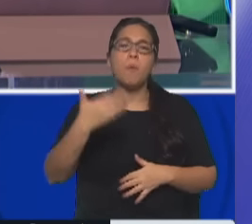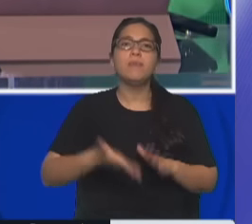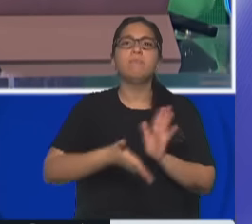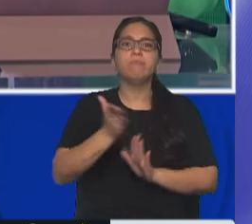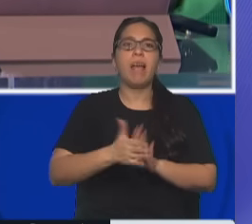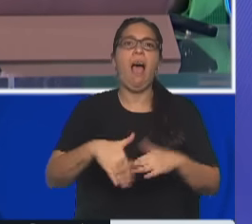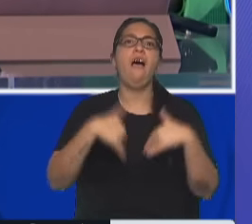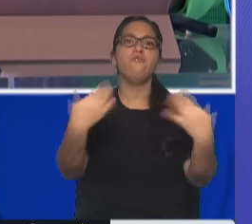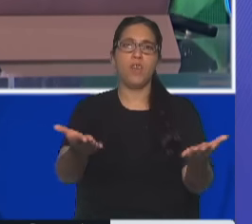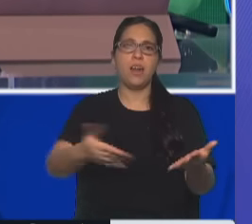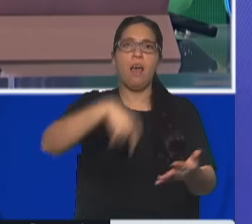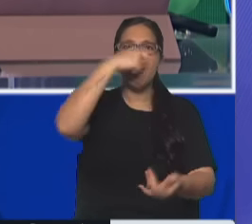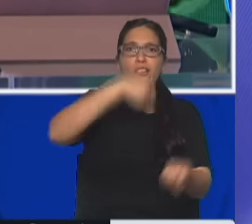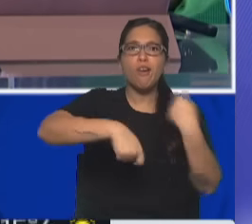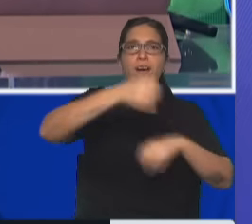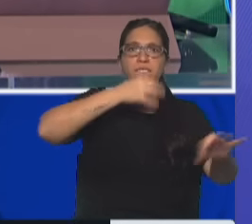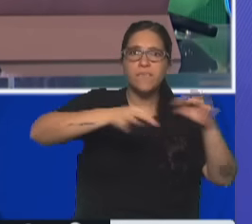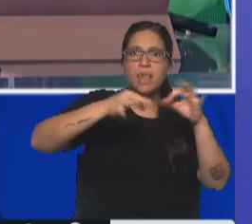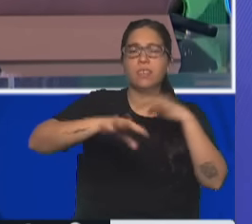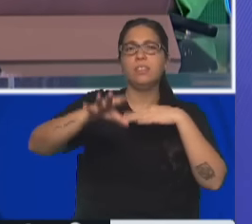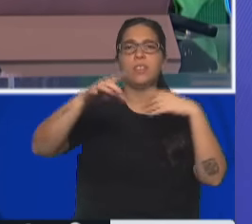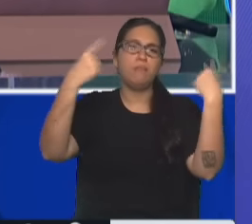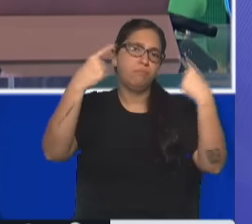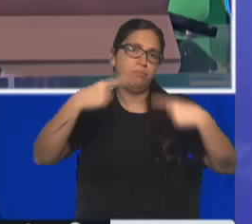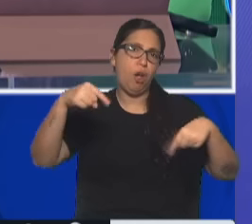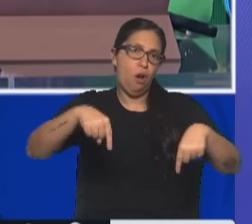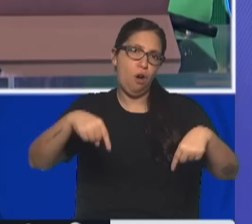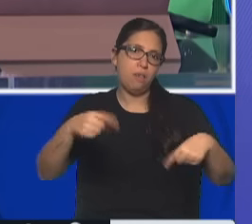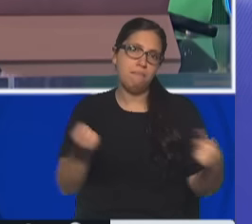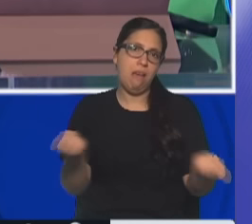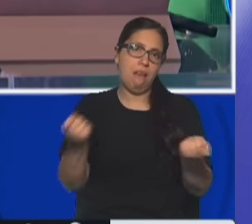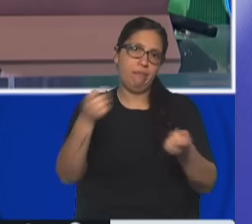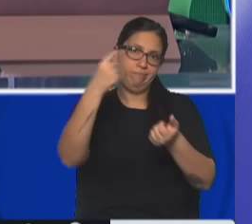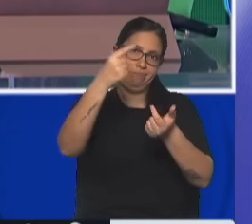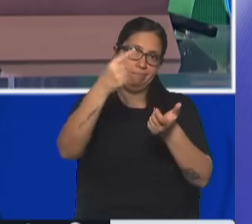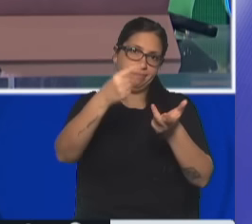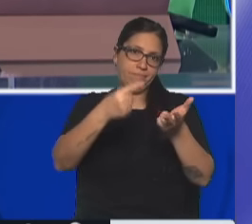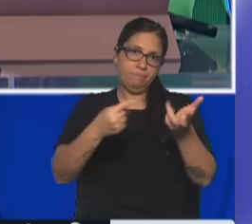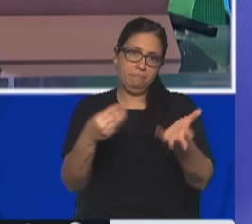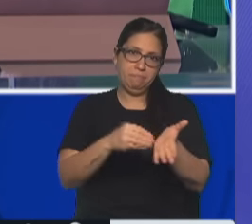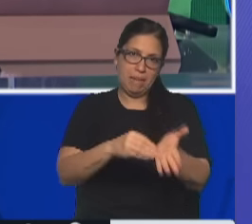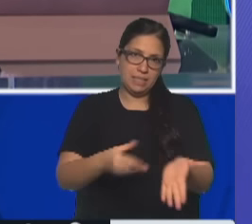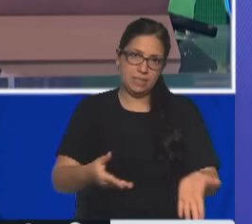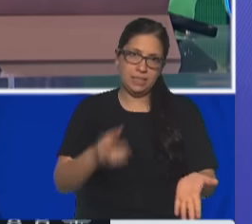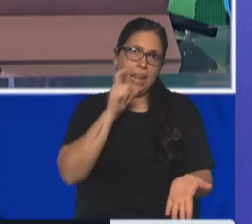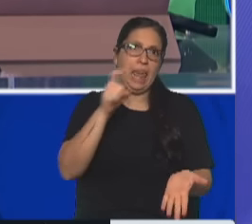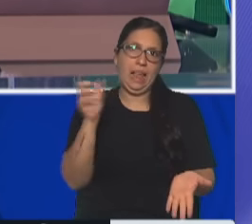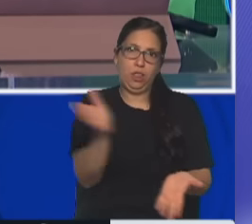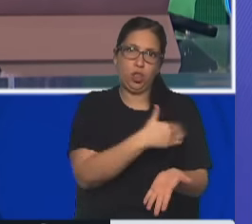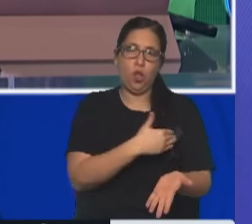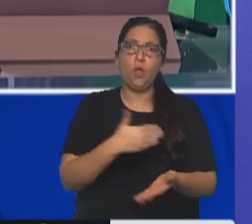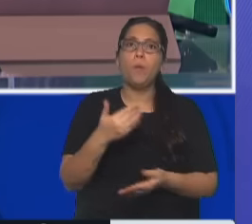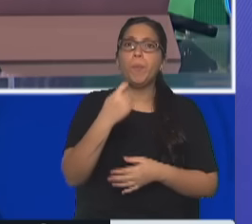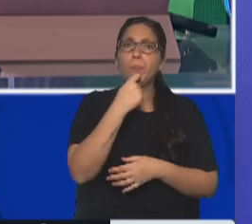al tráfico de drogas y bueno, ya vemos que en la actualidad tienen un sinfín de manejos digamos, ilegales, ¿no? De hecho, las peleas se